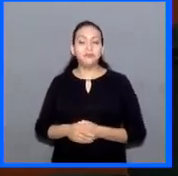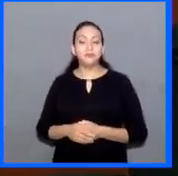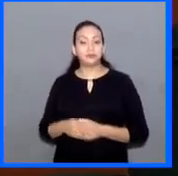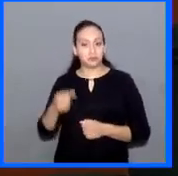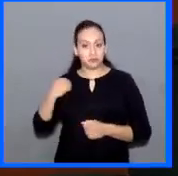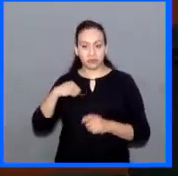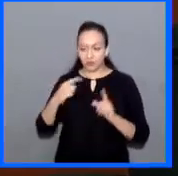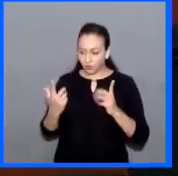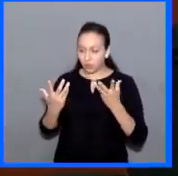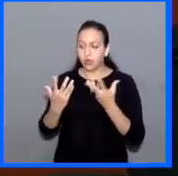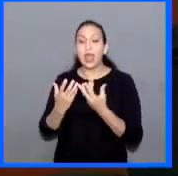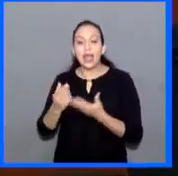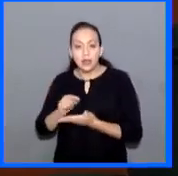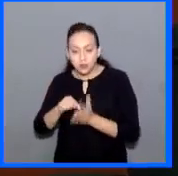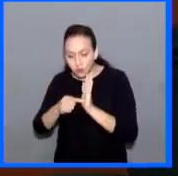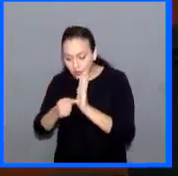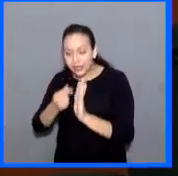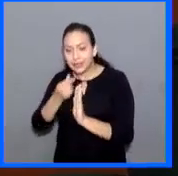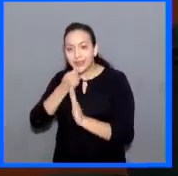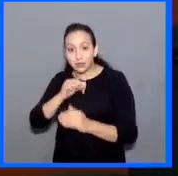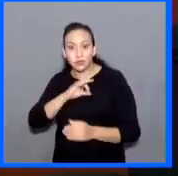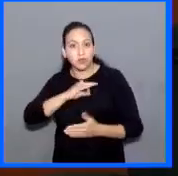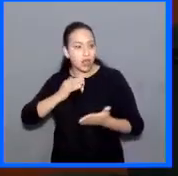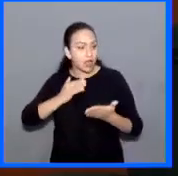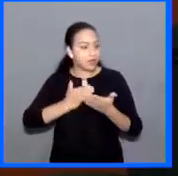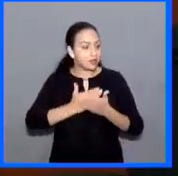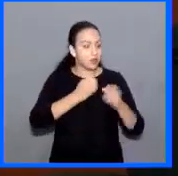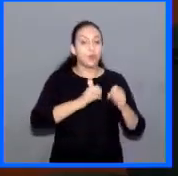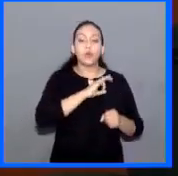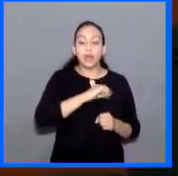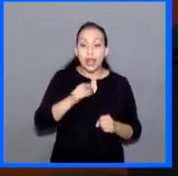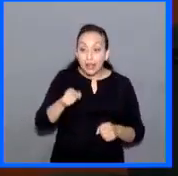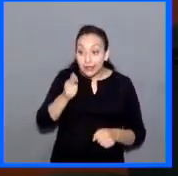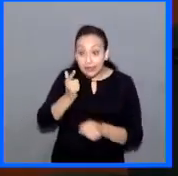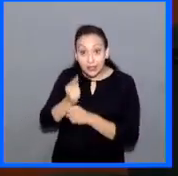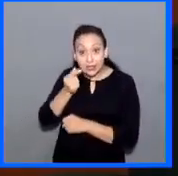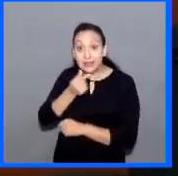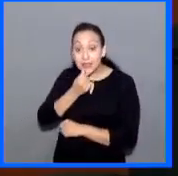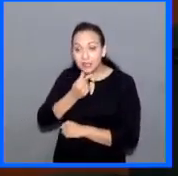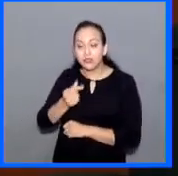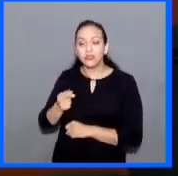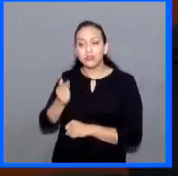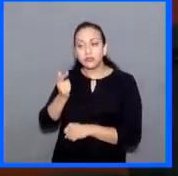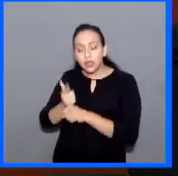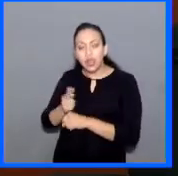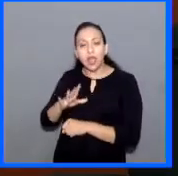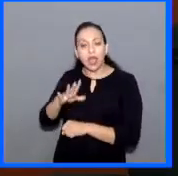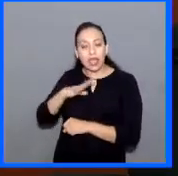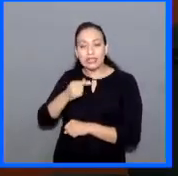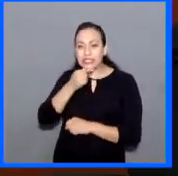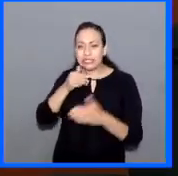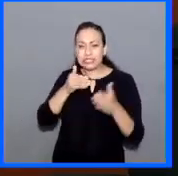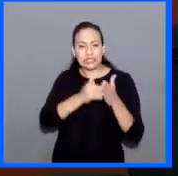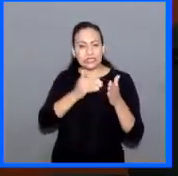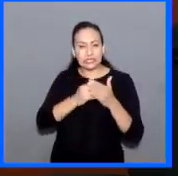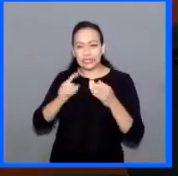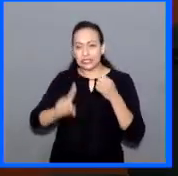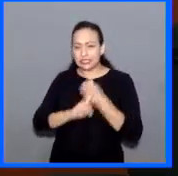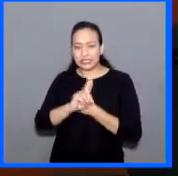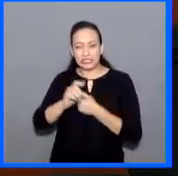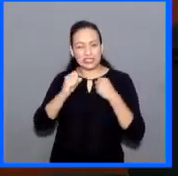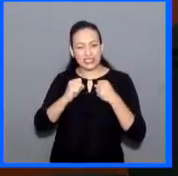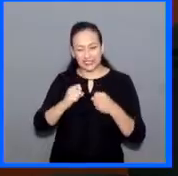de justicia, vemos que los niños y las niñas se enfrentan a distintas cosas, ¿no? Y cosas que tenemos que